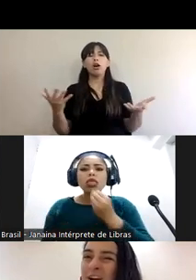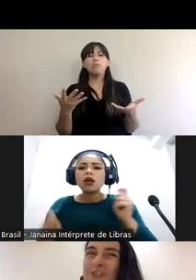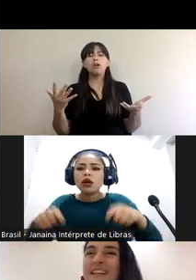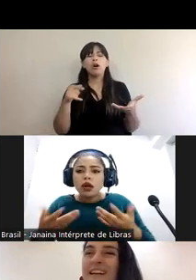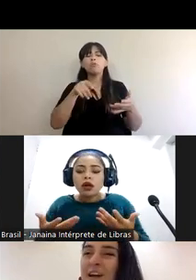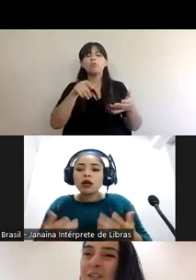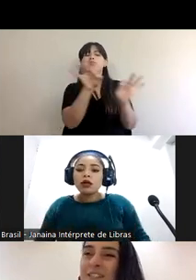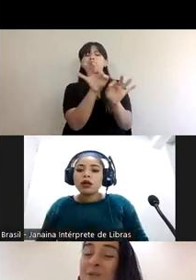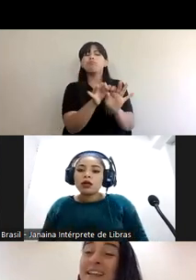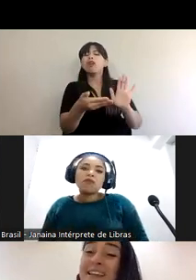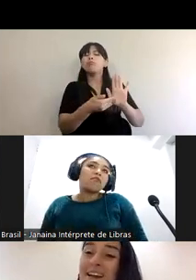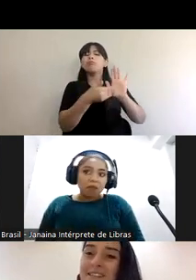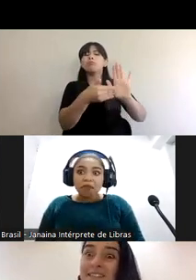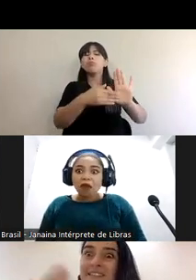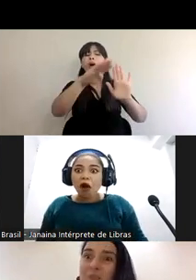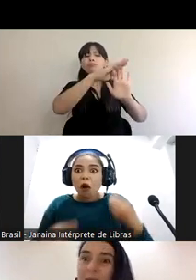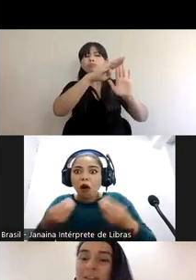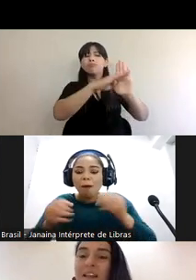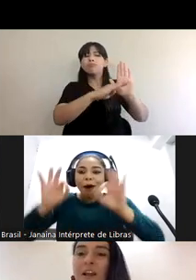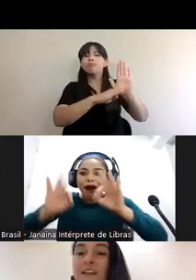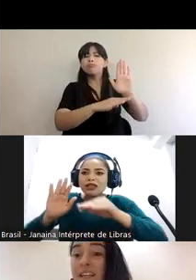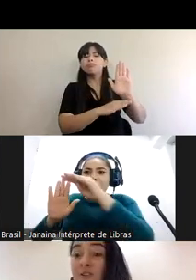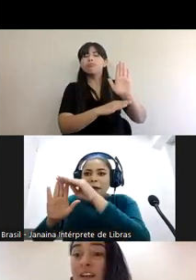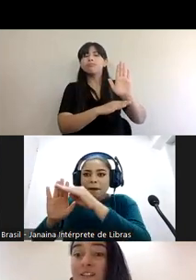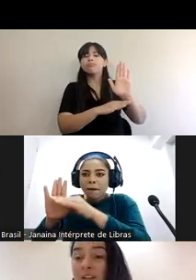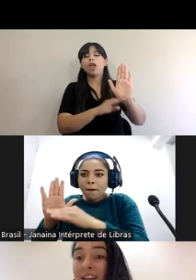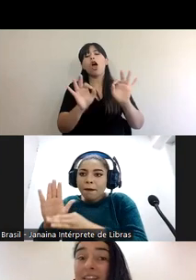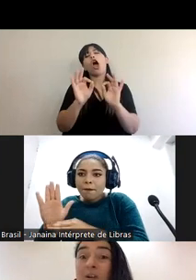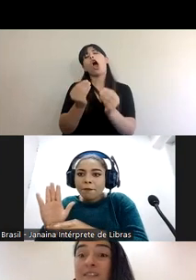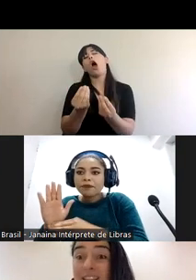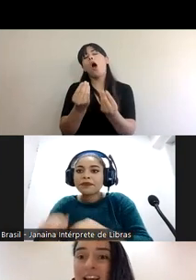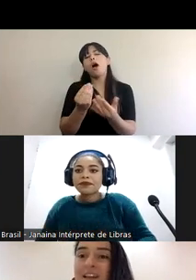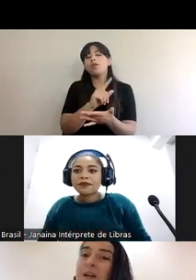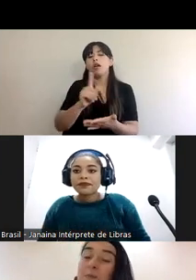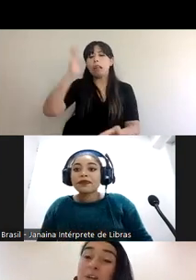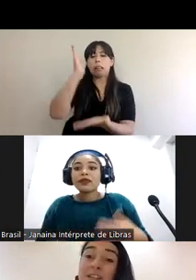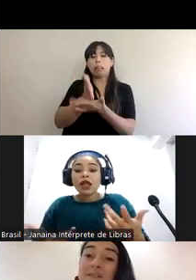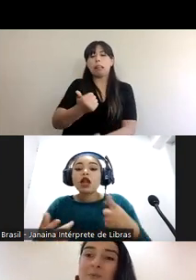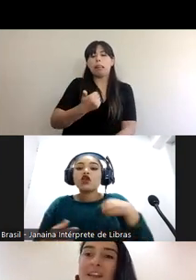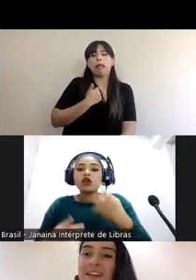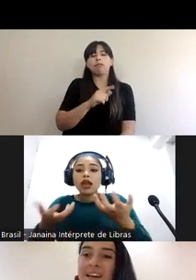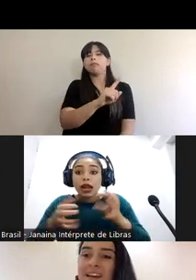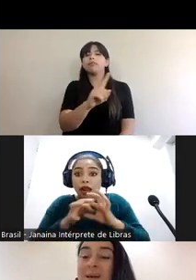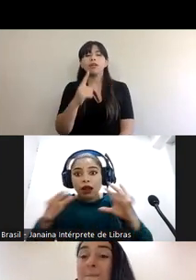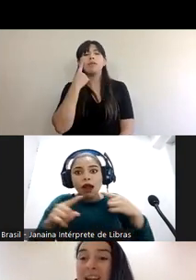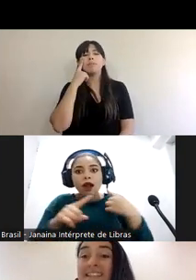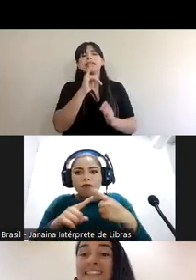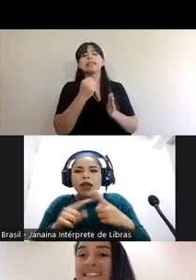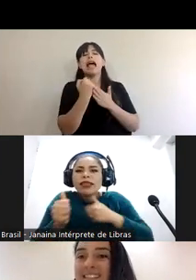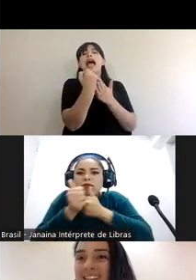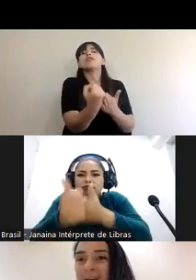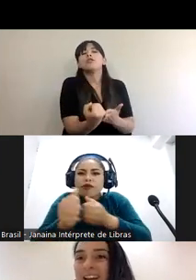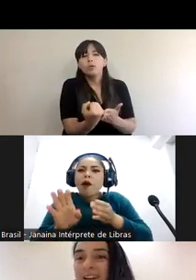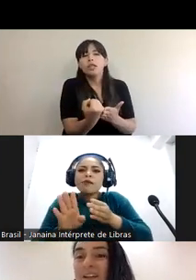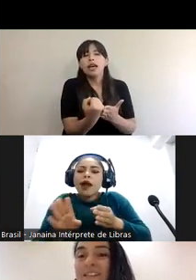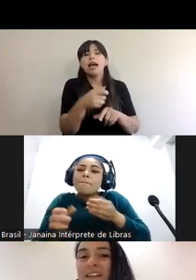podríamos aconsejar o hacer una guía, sin ser obviamente estrictos en eso, que demos libertad, pero que pueda servir de una guía para iniciarse